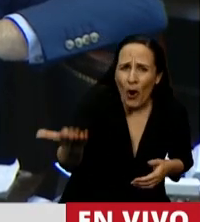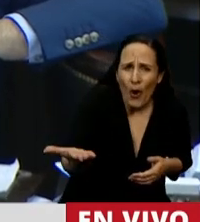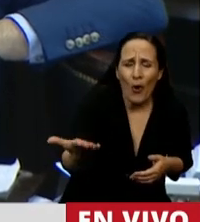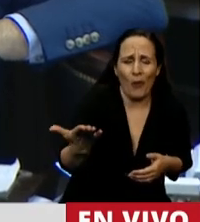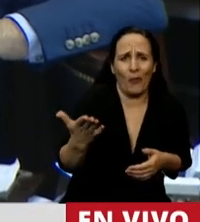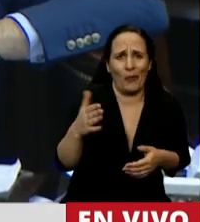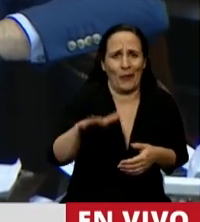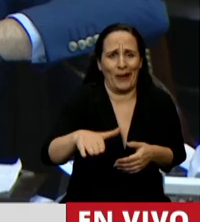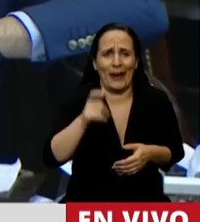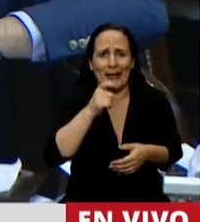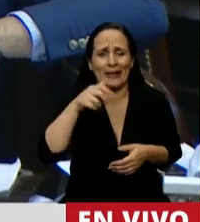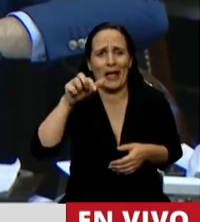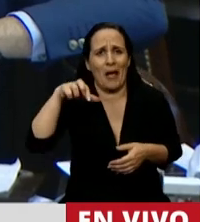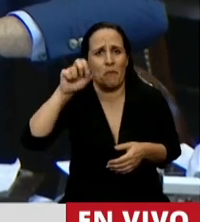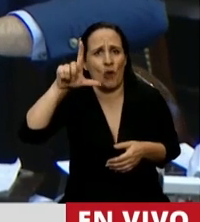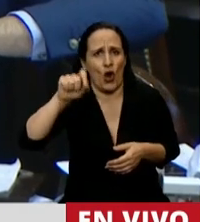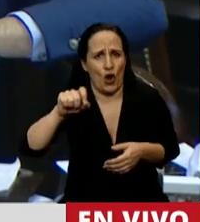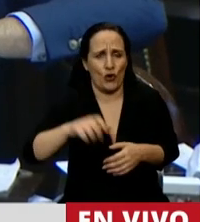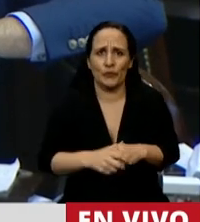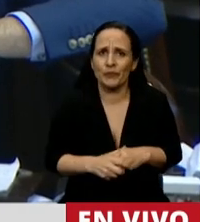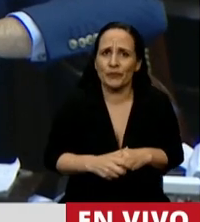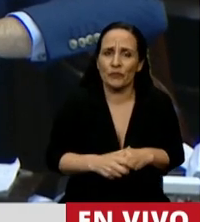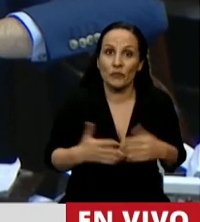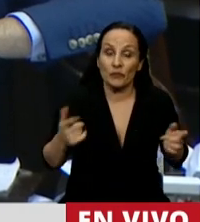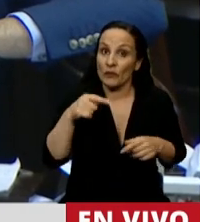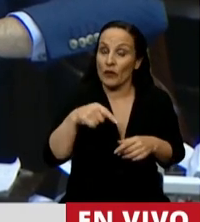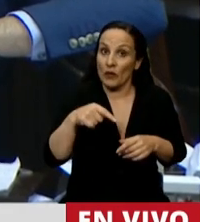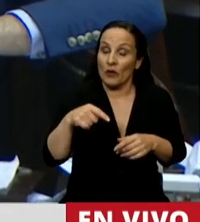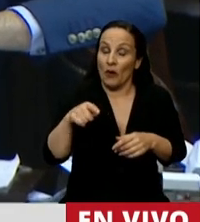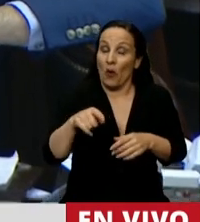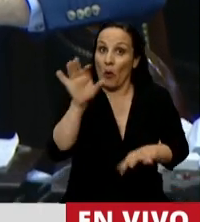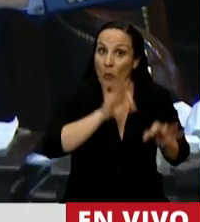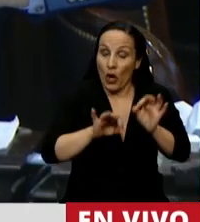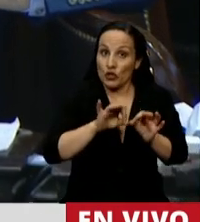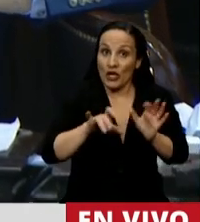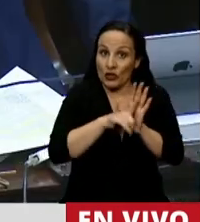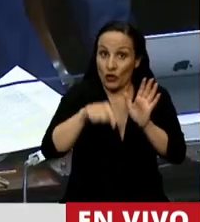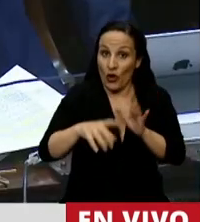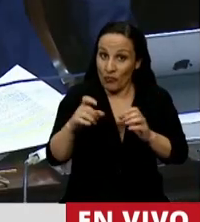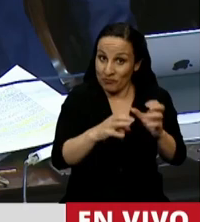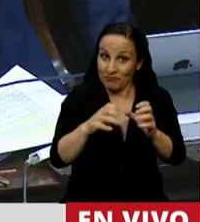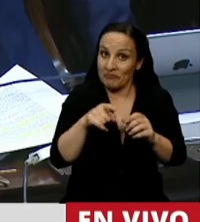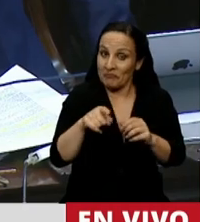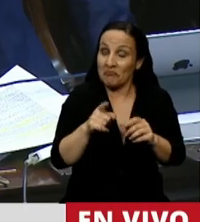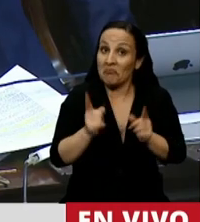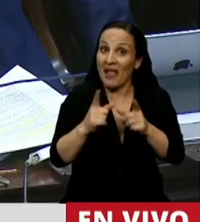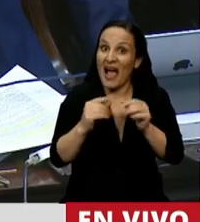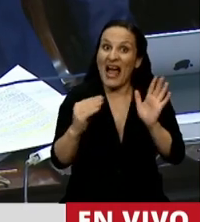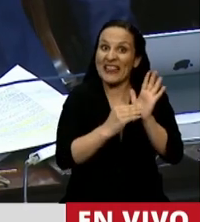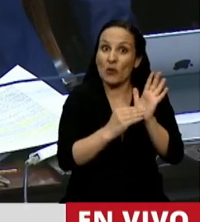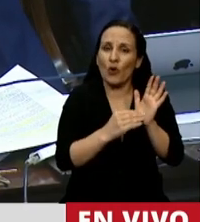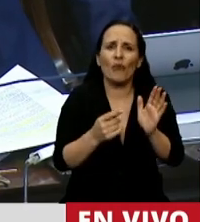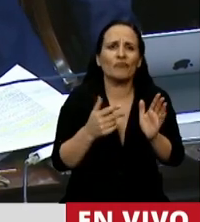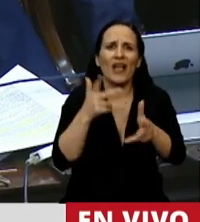nuestro proyecto, a este proyecto que estamos hoy acá tratando. Y me lleva a ese artículo donde habla de las